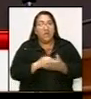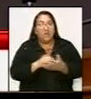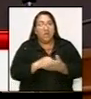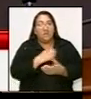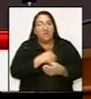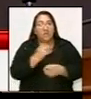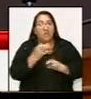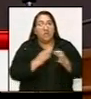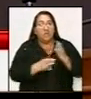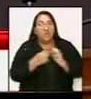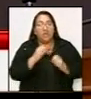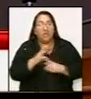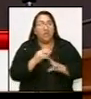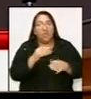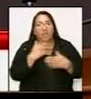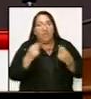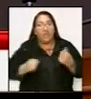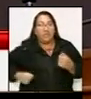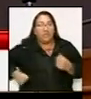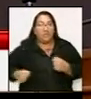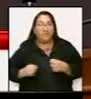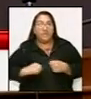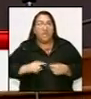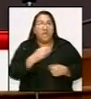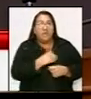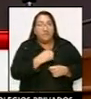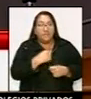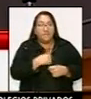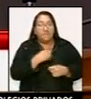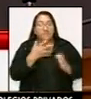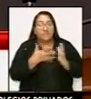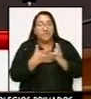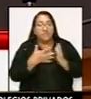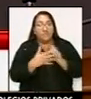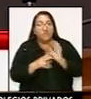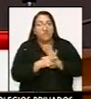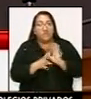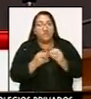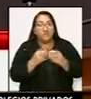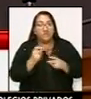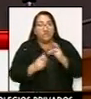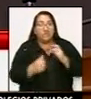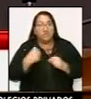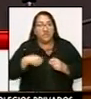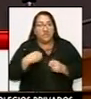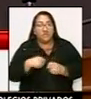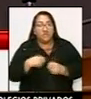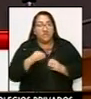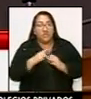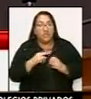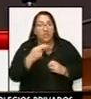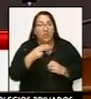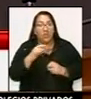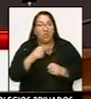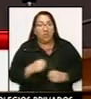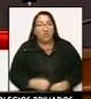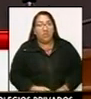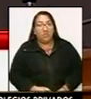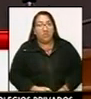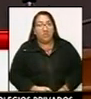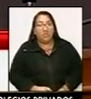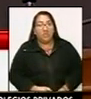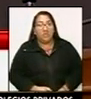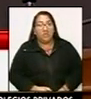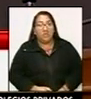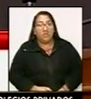y simplemente le dicen no hay plata. A la ministra le consta la voluntad de muchos alcaldes de la región Huánuco